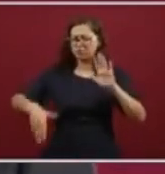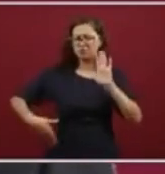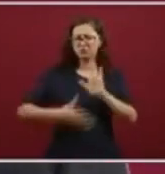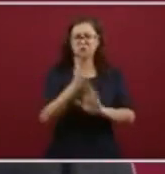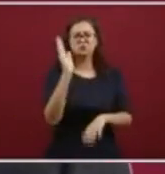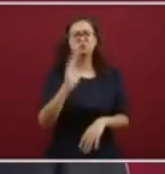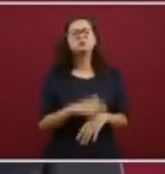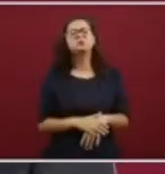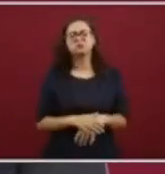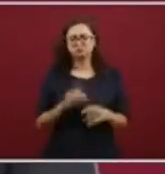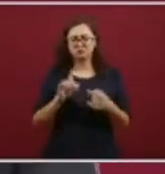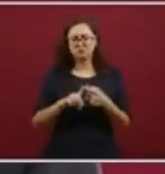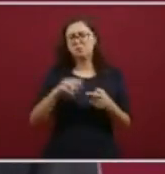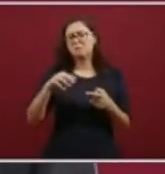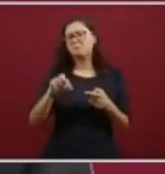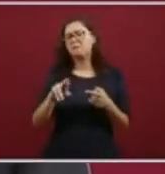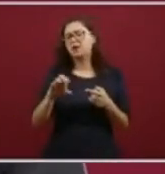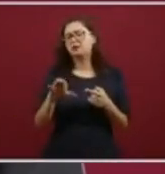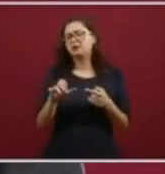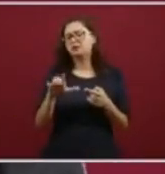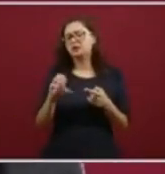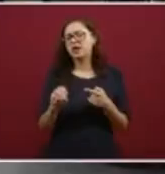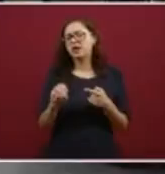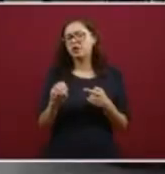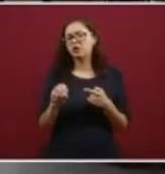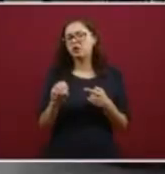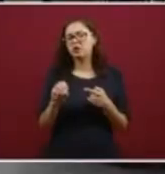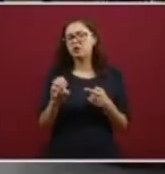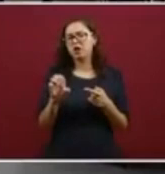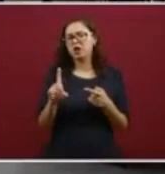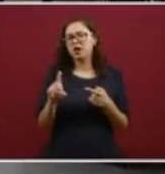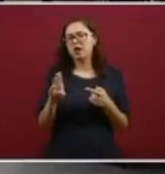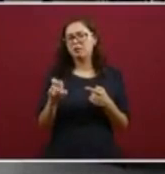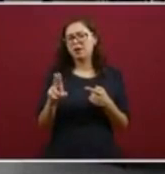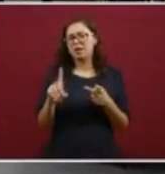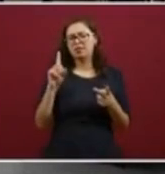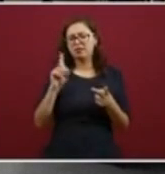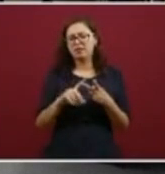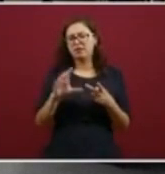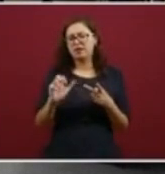marcelo ebrard y vice carlos surgió cierta gracia